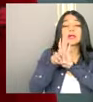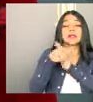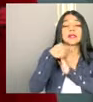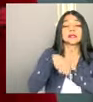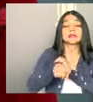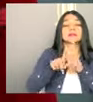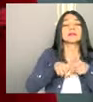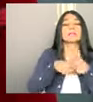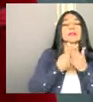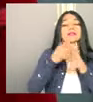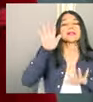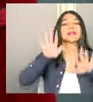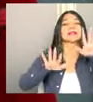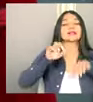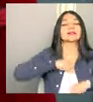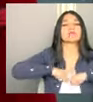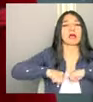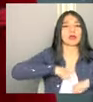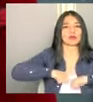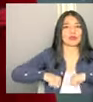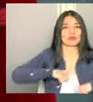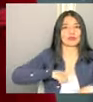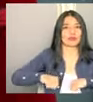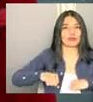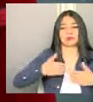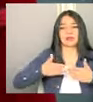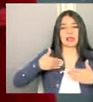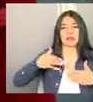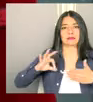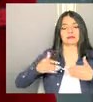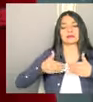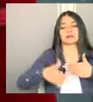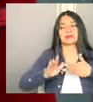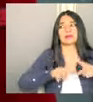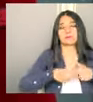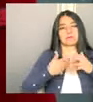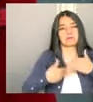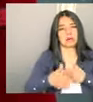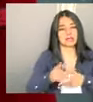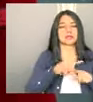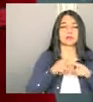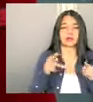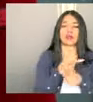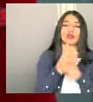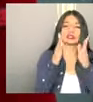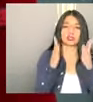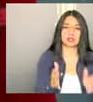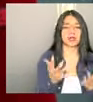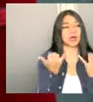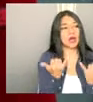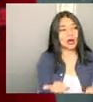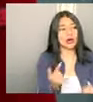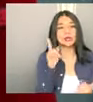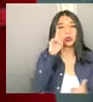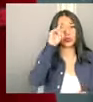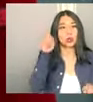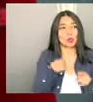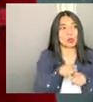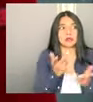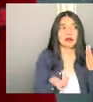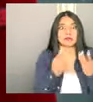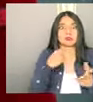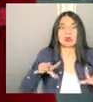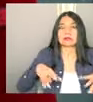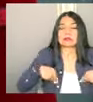mayo. Obviamente esto no significa anticipar absolutamente nada, puede ser que los concejales actuales no acepten, hay una discusión,